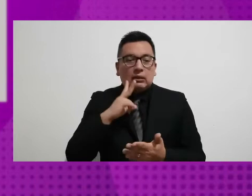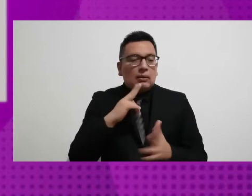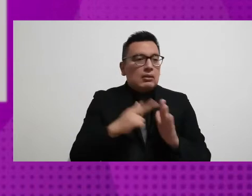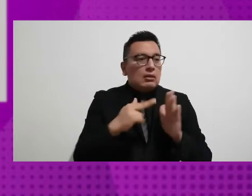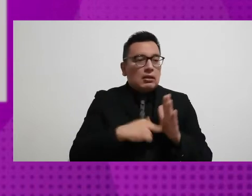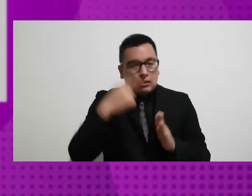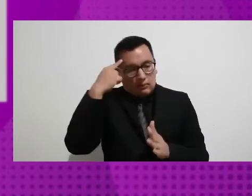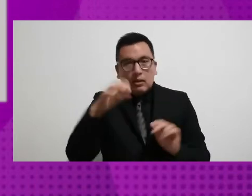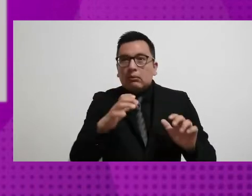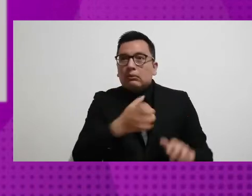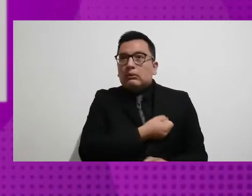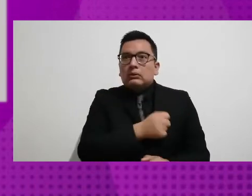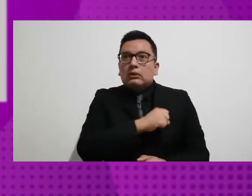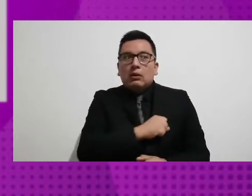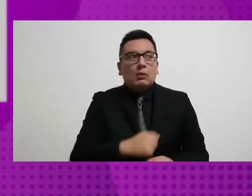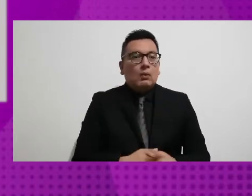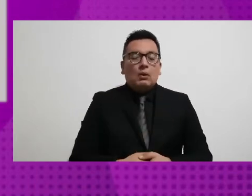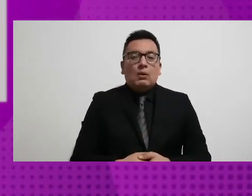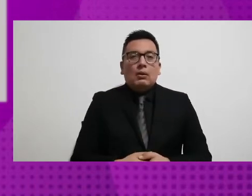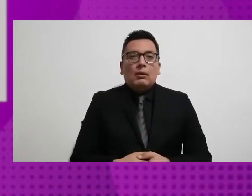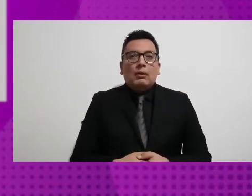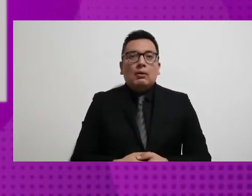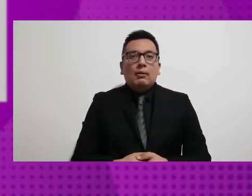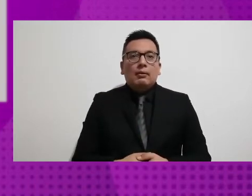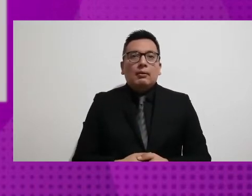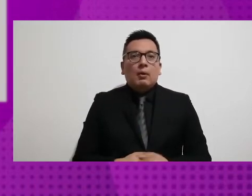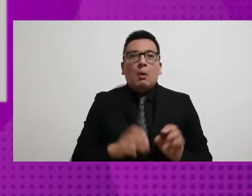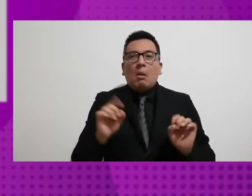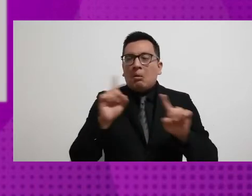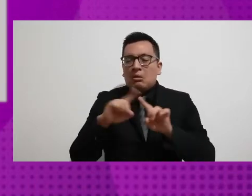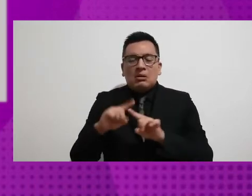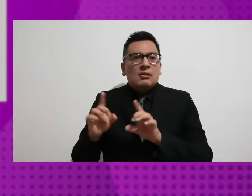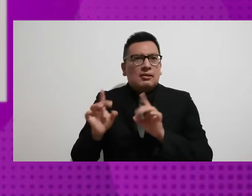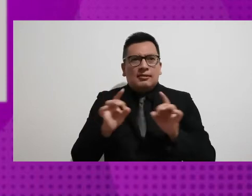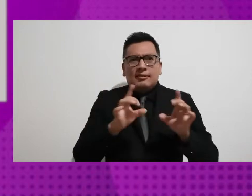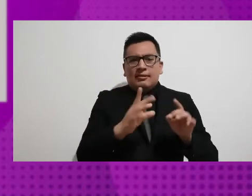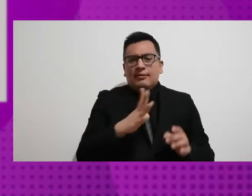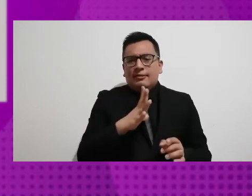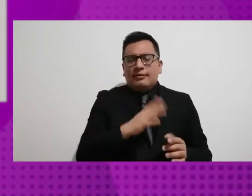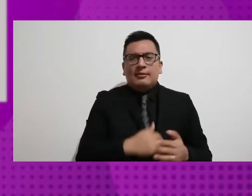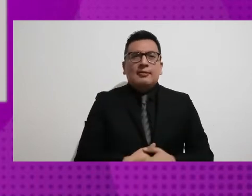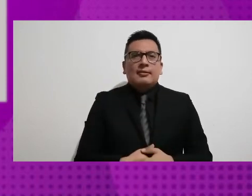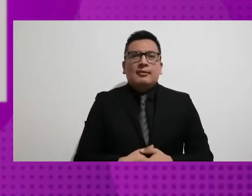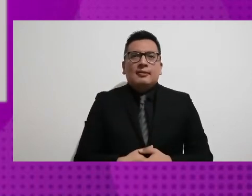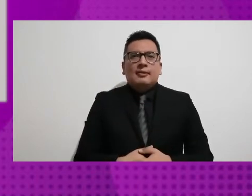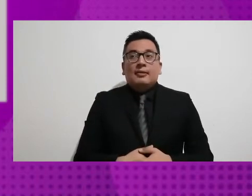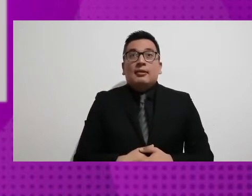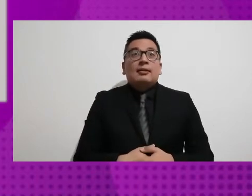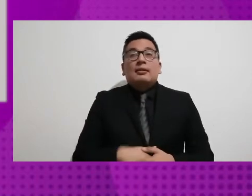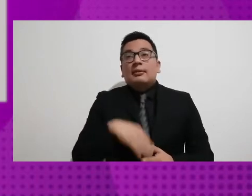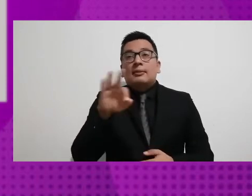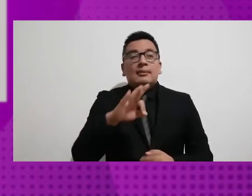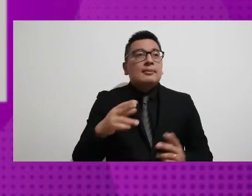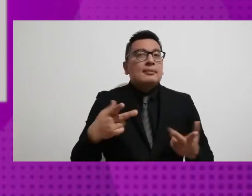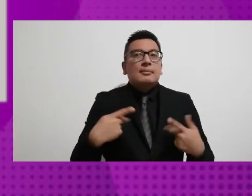a protocolos de seguridad sanitaria, a una serie de situaciones que se presentan en la